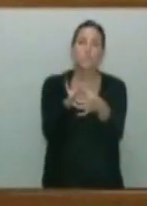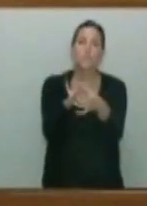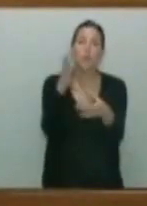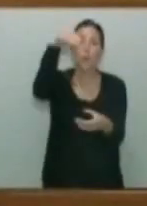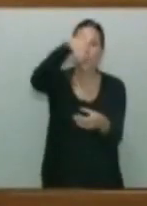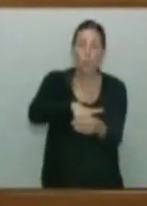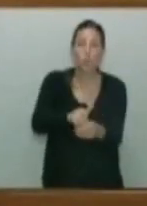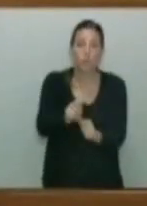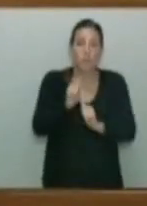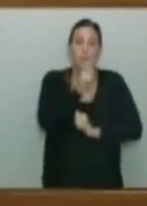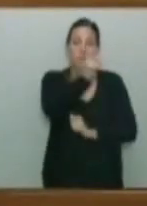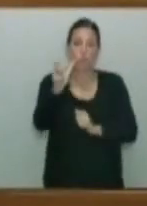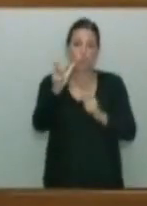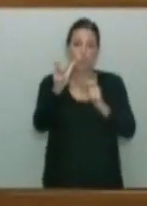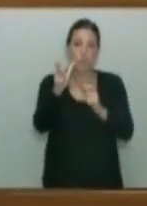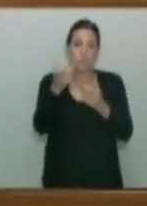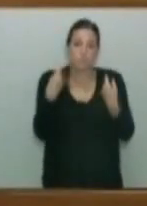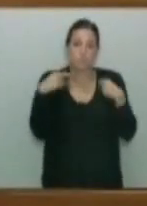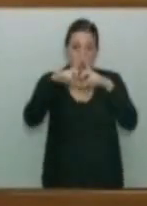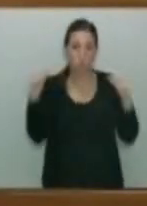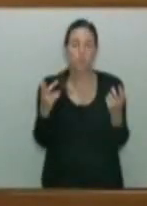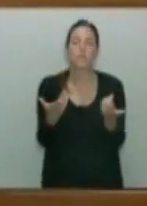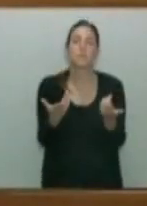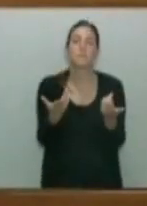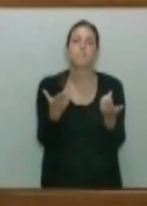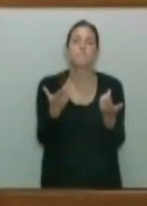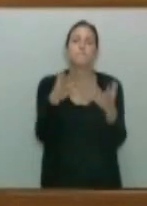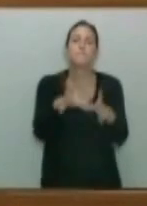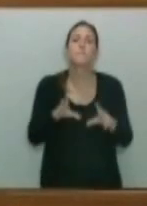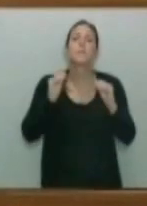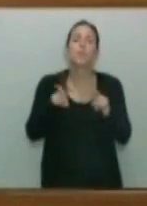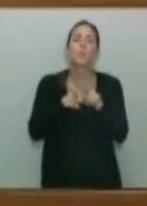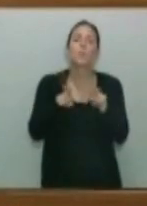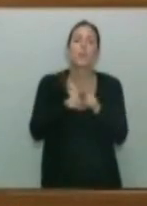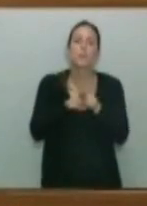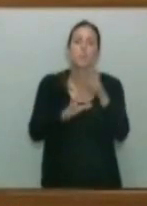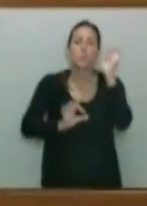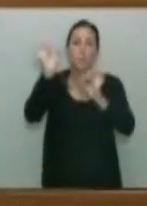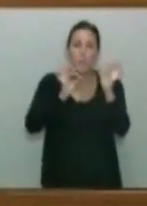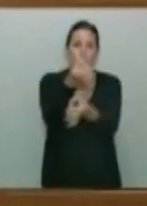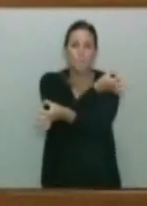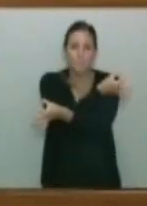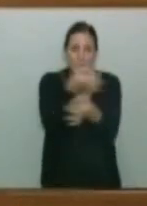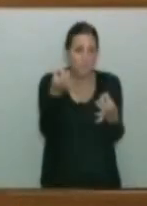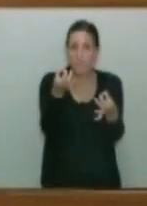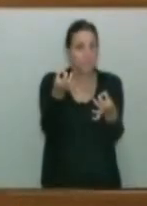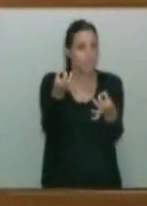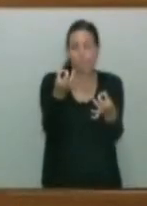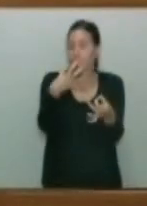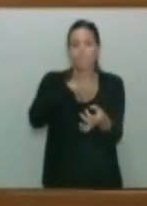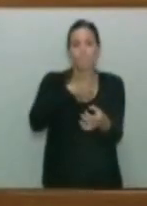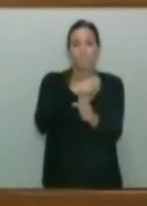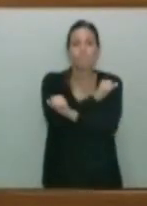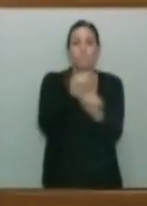votos recibidos de los ciudadanos, aceptando además que una proporcionalidad pura, una proporcionalidad perfecta, no se podrá dar en ningún caso,